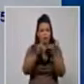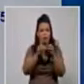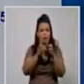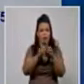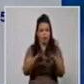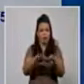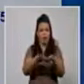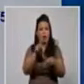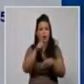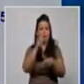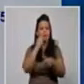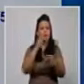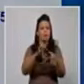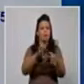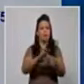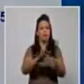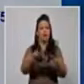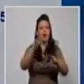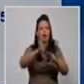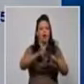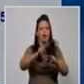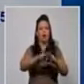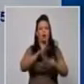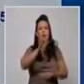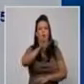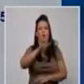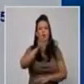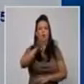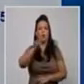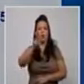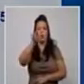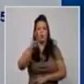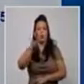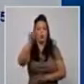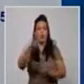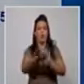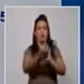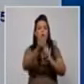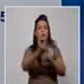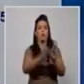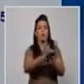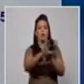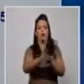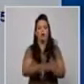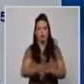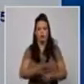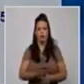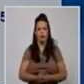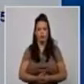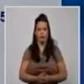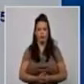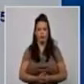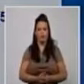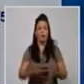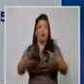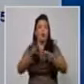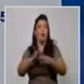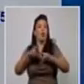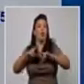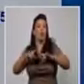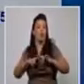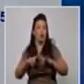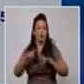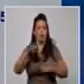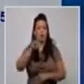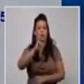con 442 personas confirmadas con el SARS-CoV-2, Guantánamo con 64, que